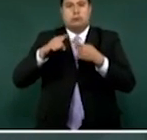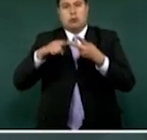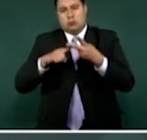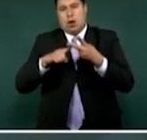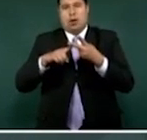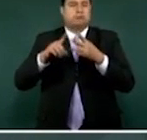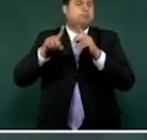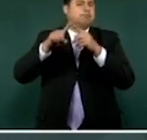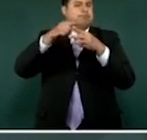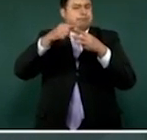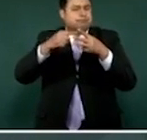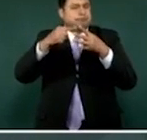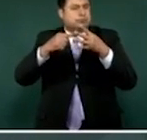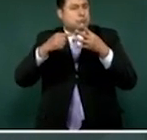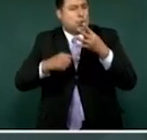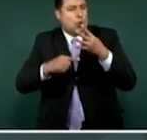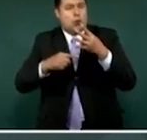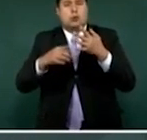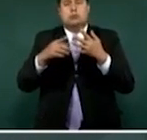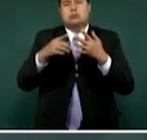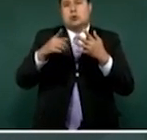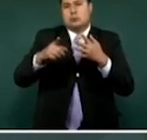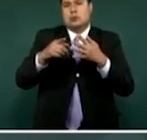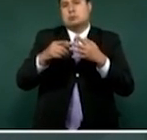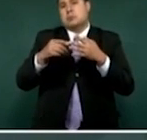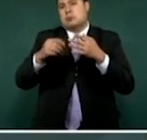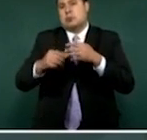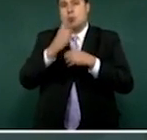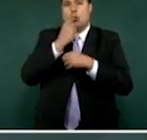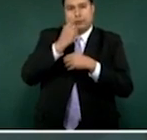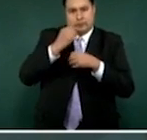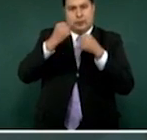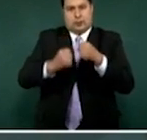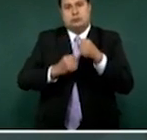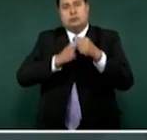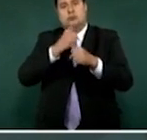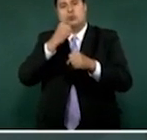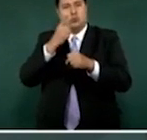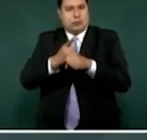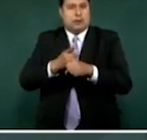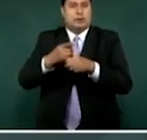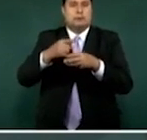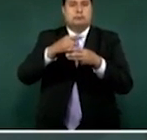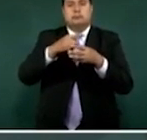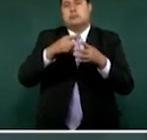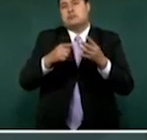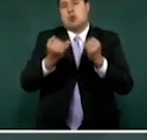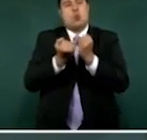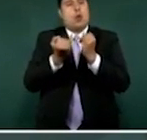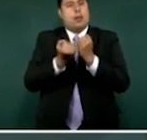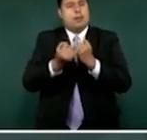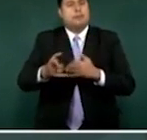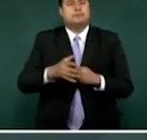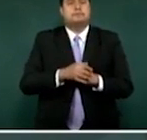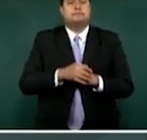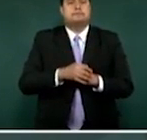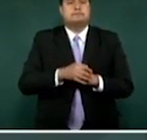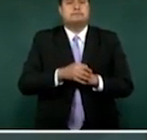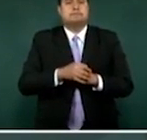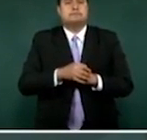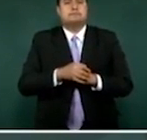Marina, de Seguridad Pública, inclusive